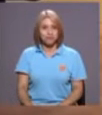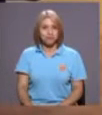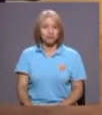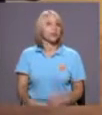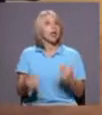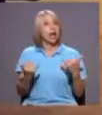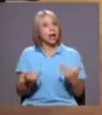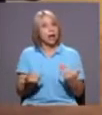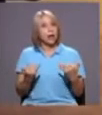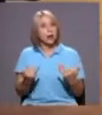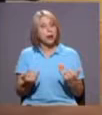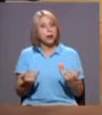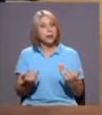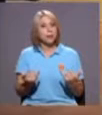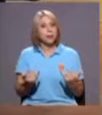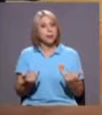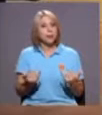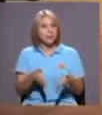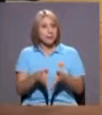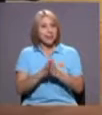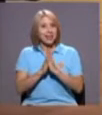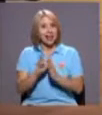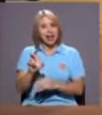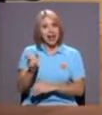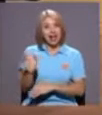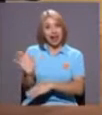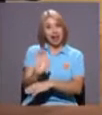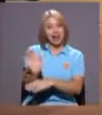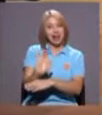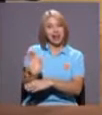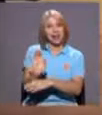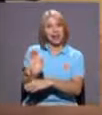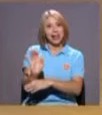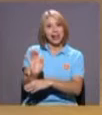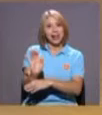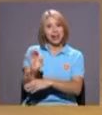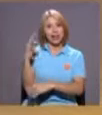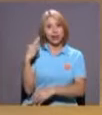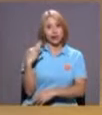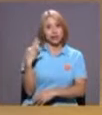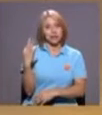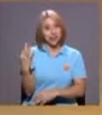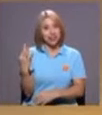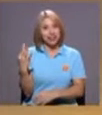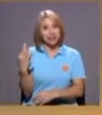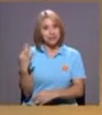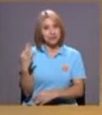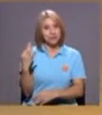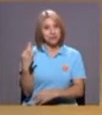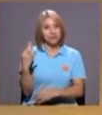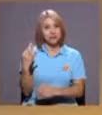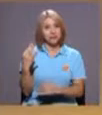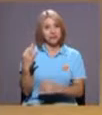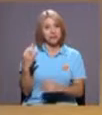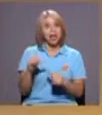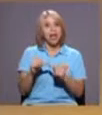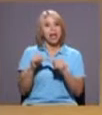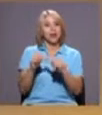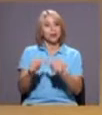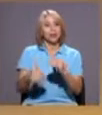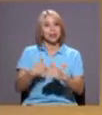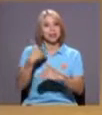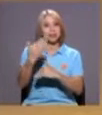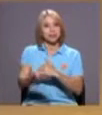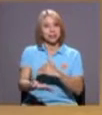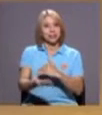Vamos a pedirle al canal que nos invite una vez que le dé unos